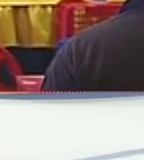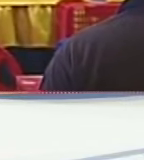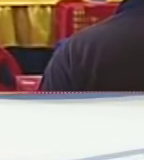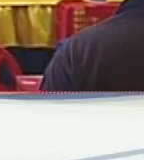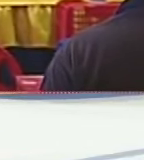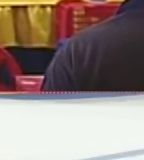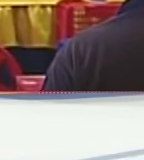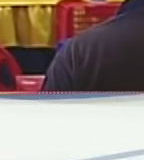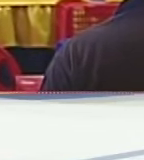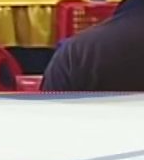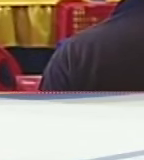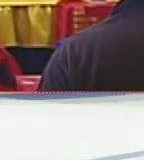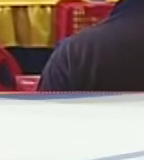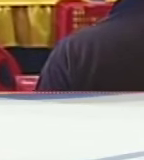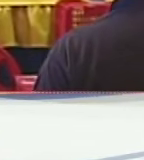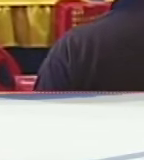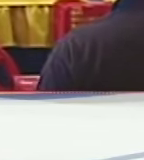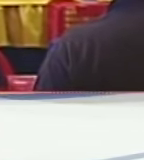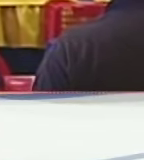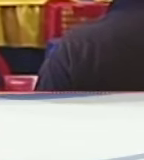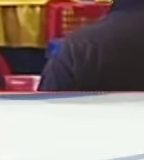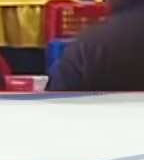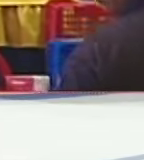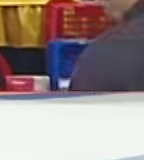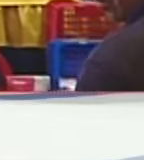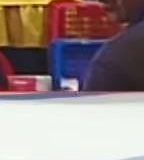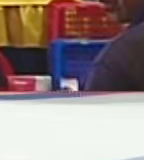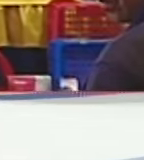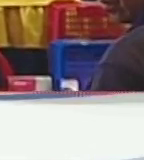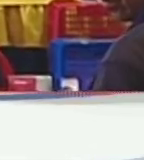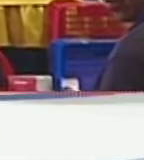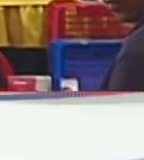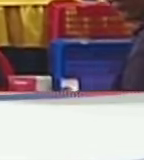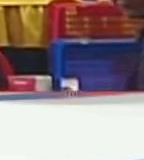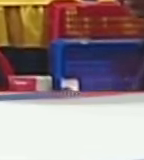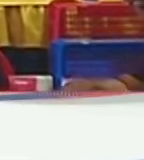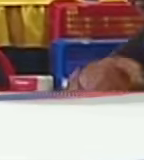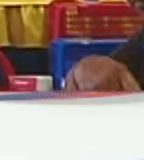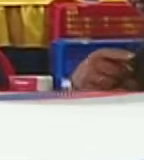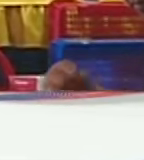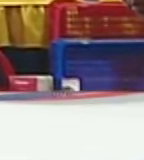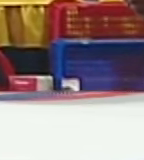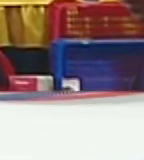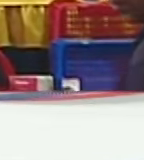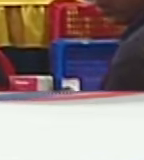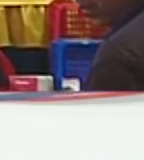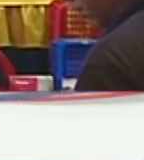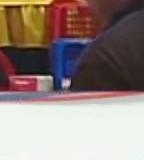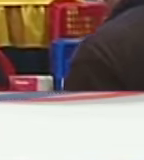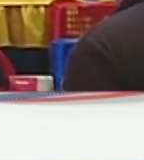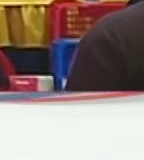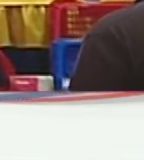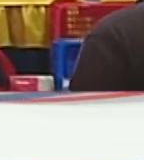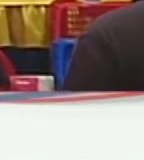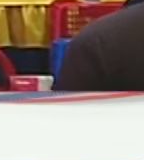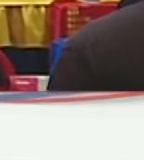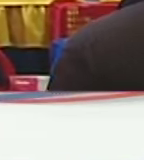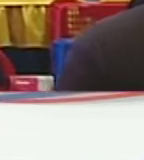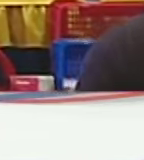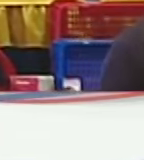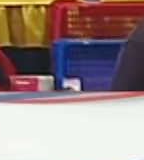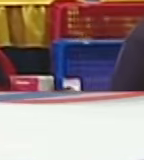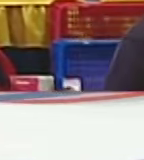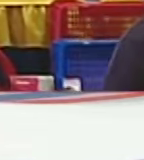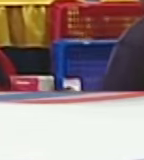de la segunda batalla de Carabobo y quien la usó en la misma. El libertador la obsequió al general Urdaneta